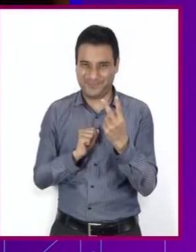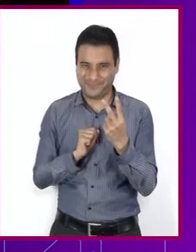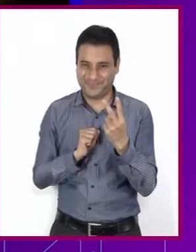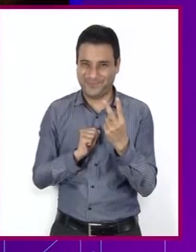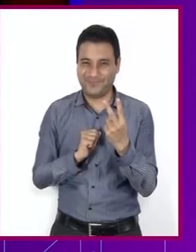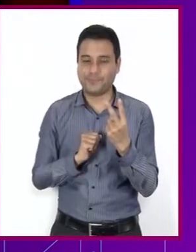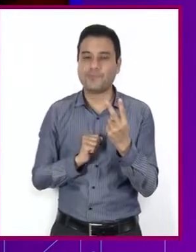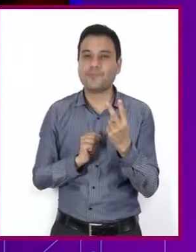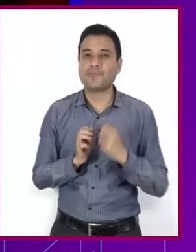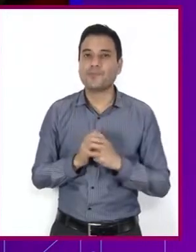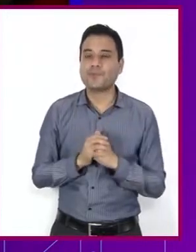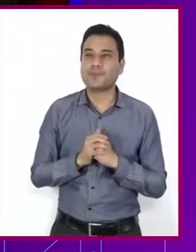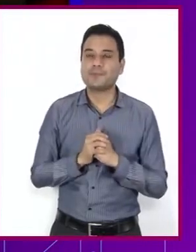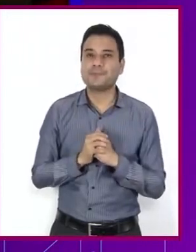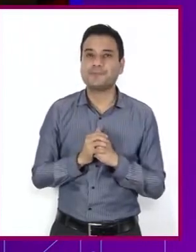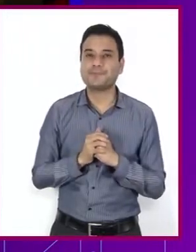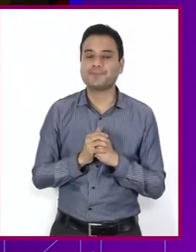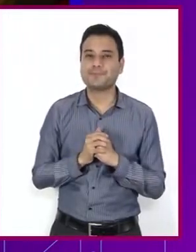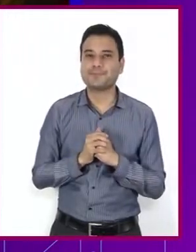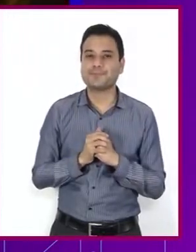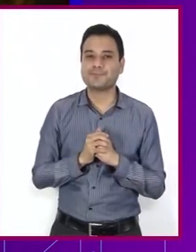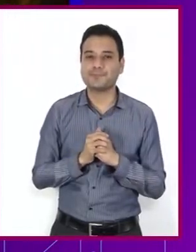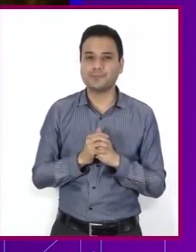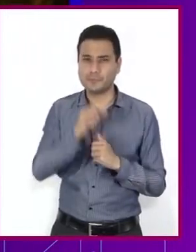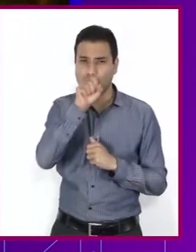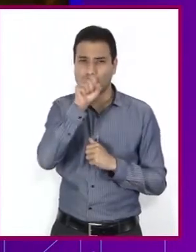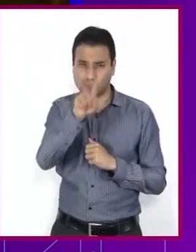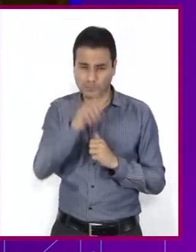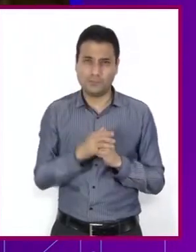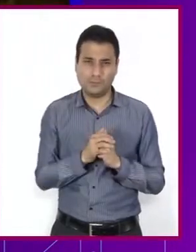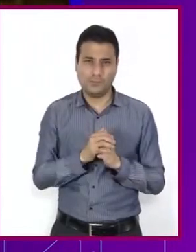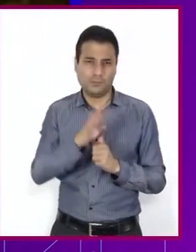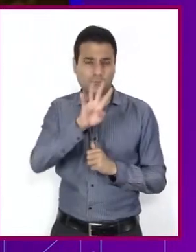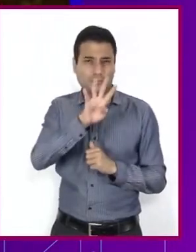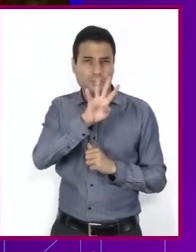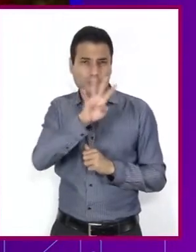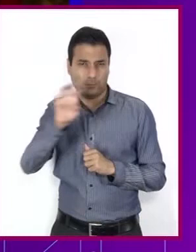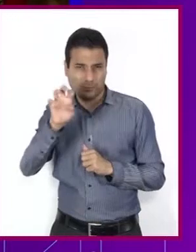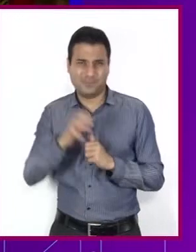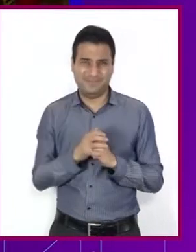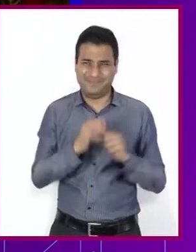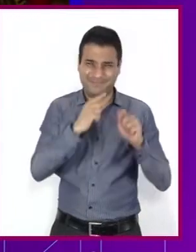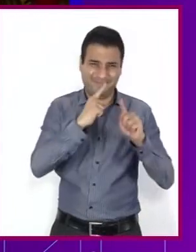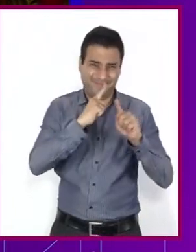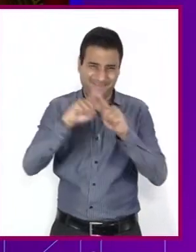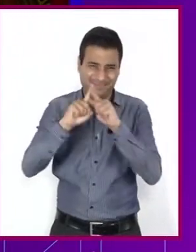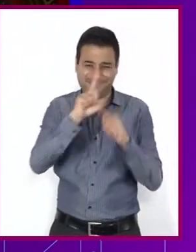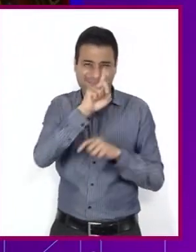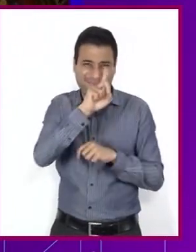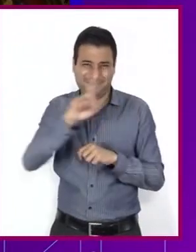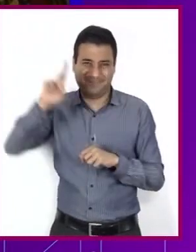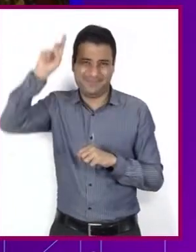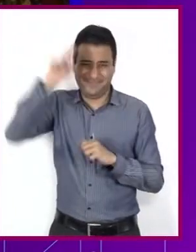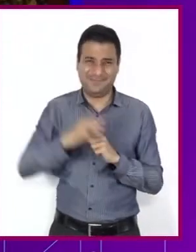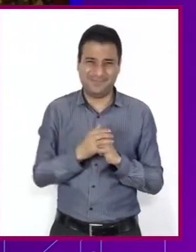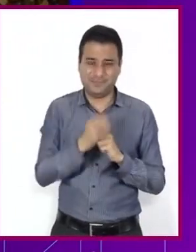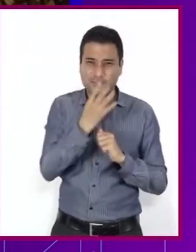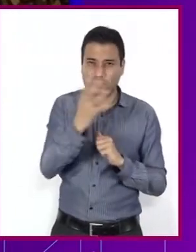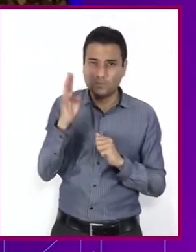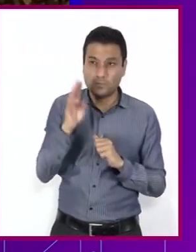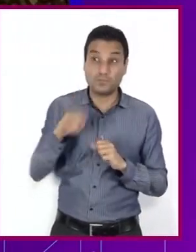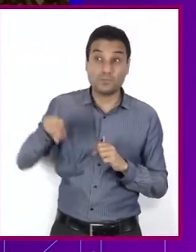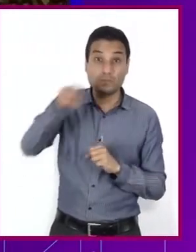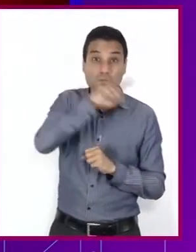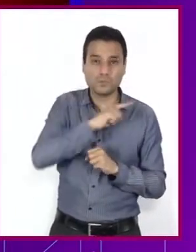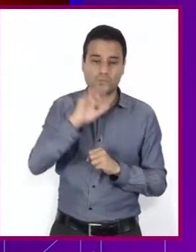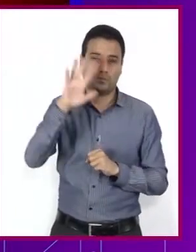Rojo, así como los Mimixcoa, los 400 o innumerables dioses destinados a cuidar y